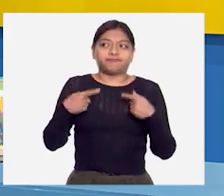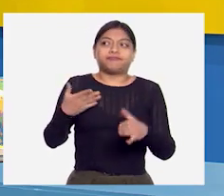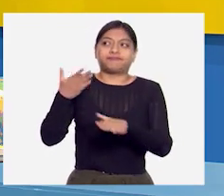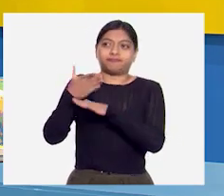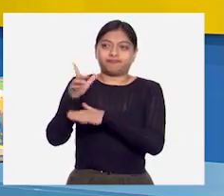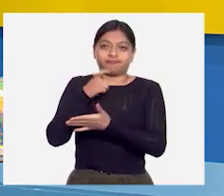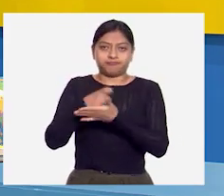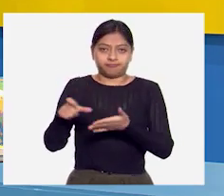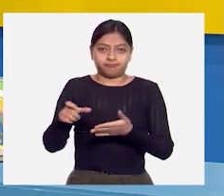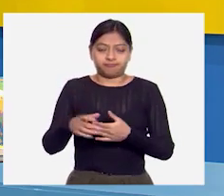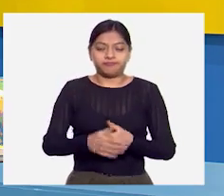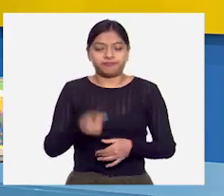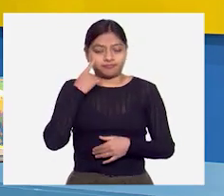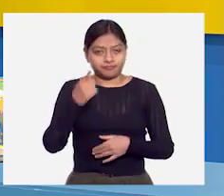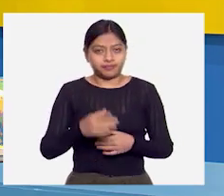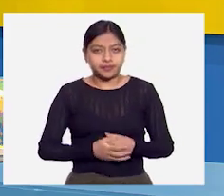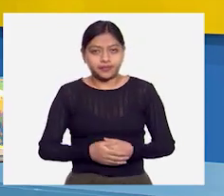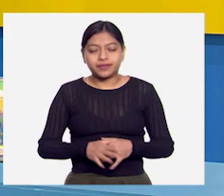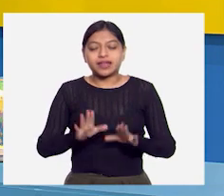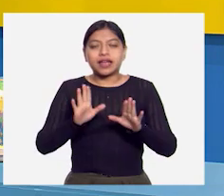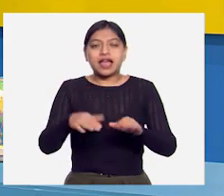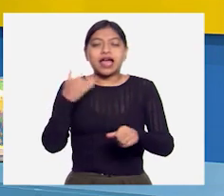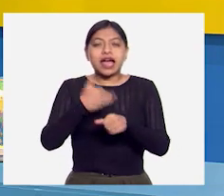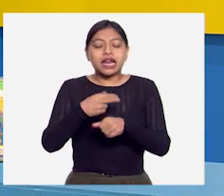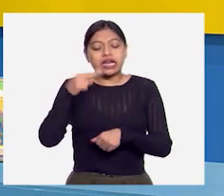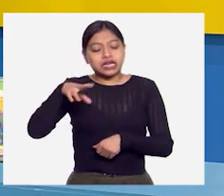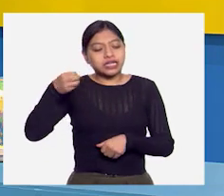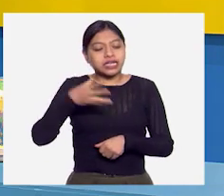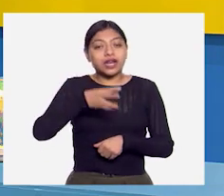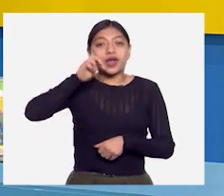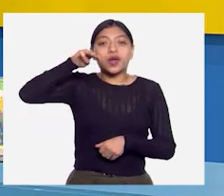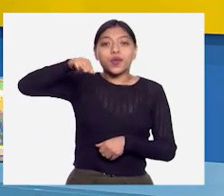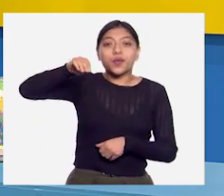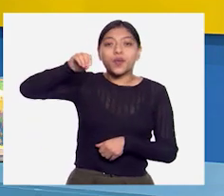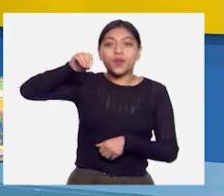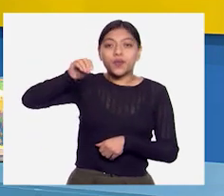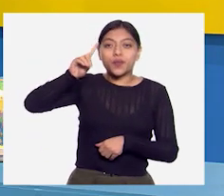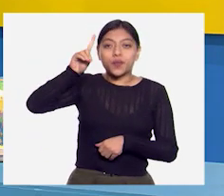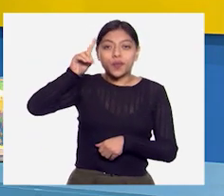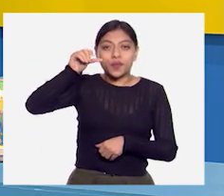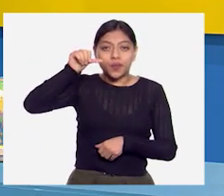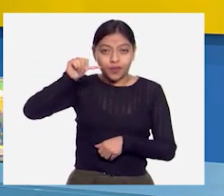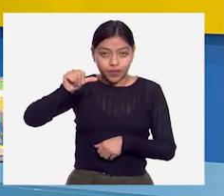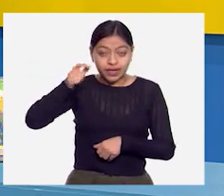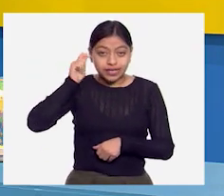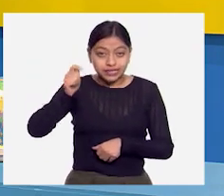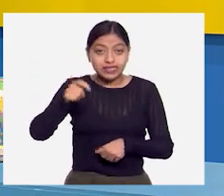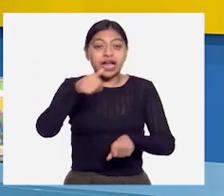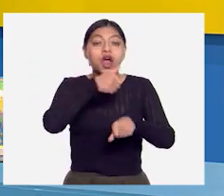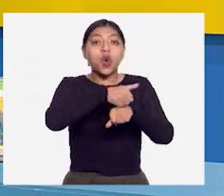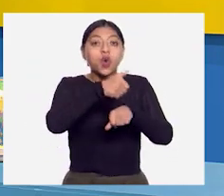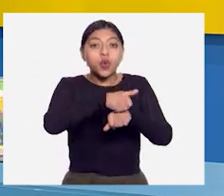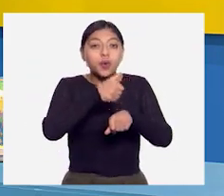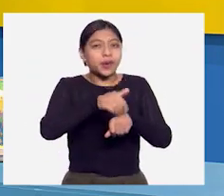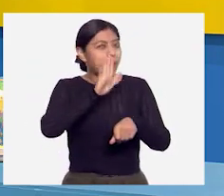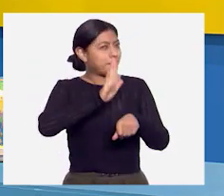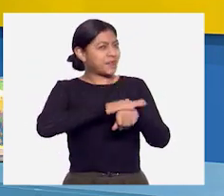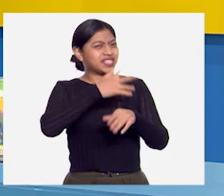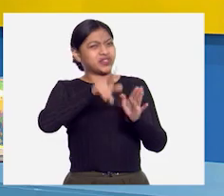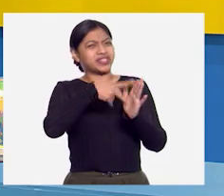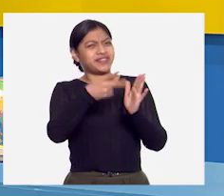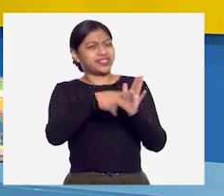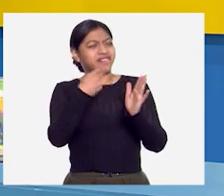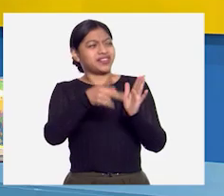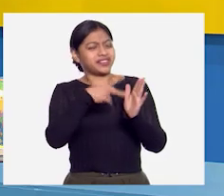lo hacemos, estamos registrando su frecuencia y ese artículo en ese color tendrá un valor mayor de